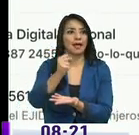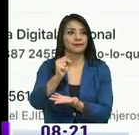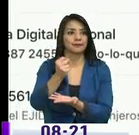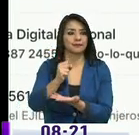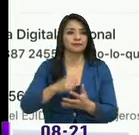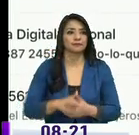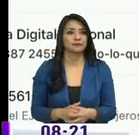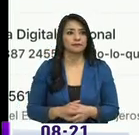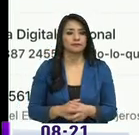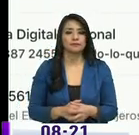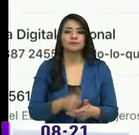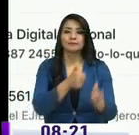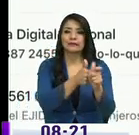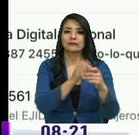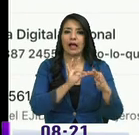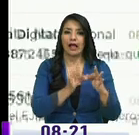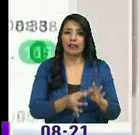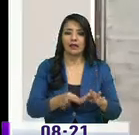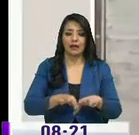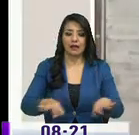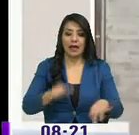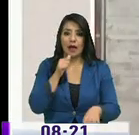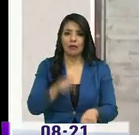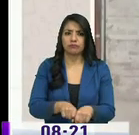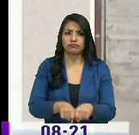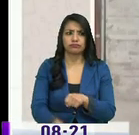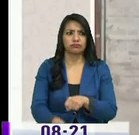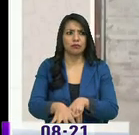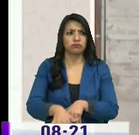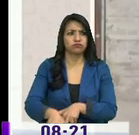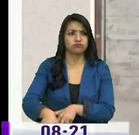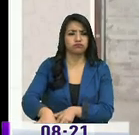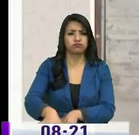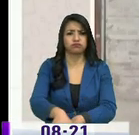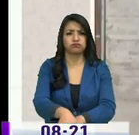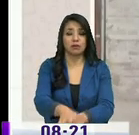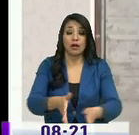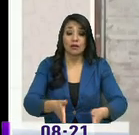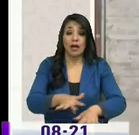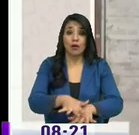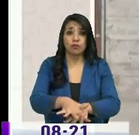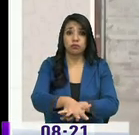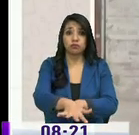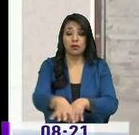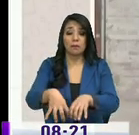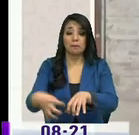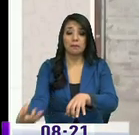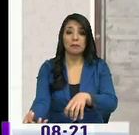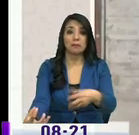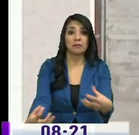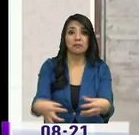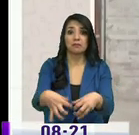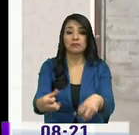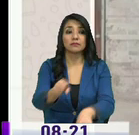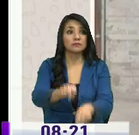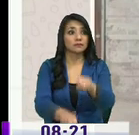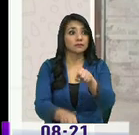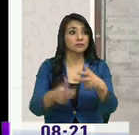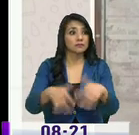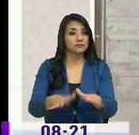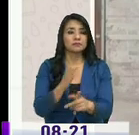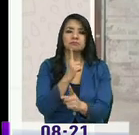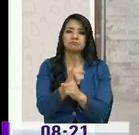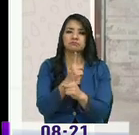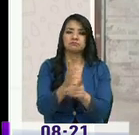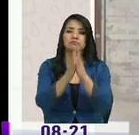José de Morán debido a una fuga de agua. Tremenda fuga de agua, esto está ocasionando ya que se dañe los adoquines, así que